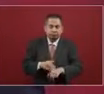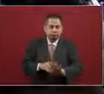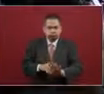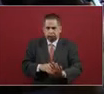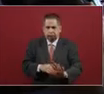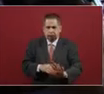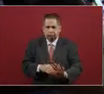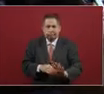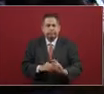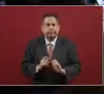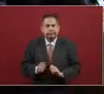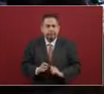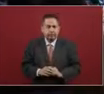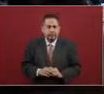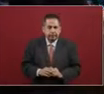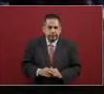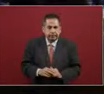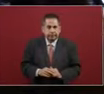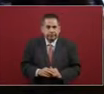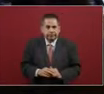para